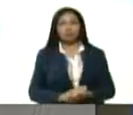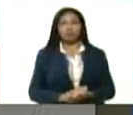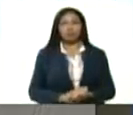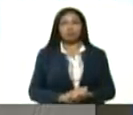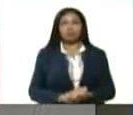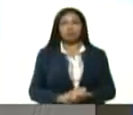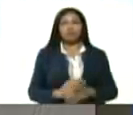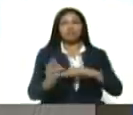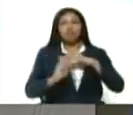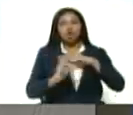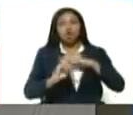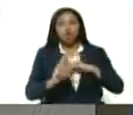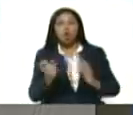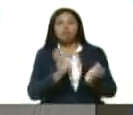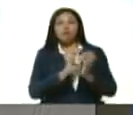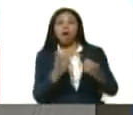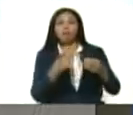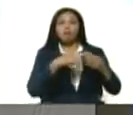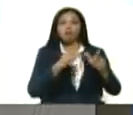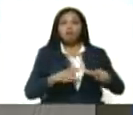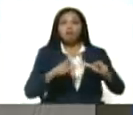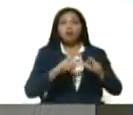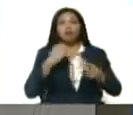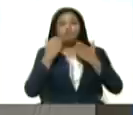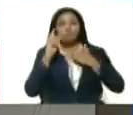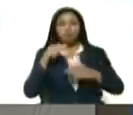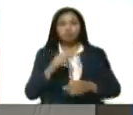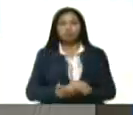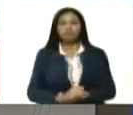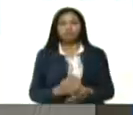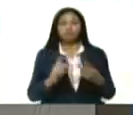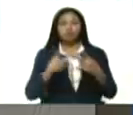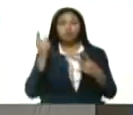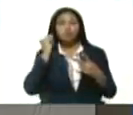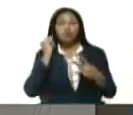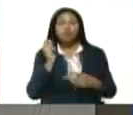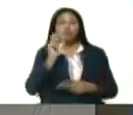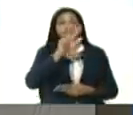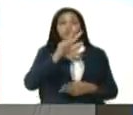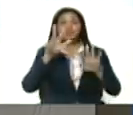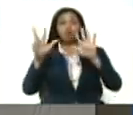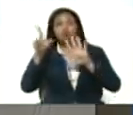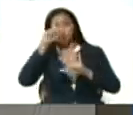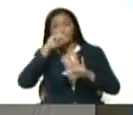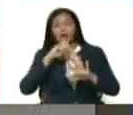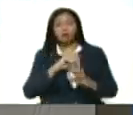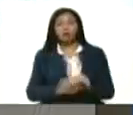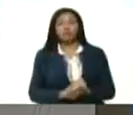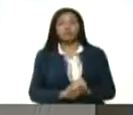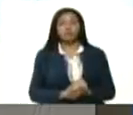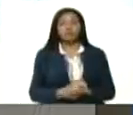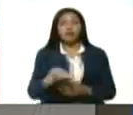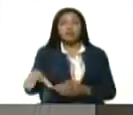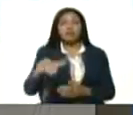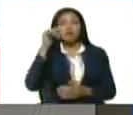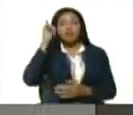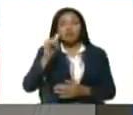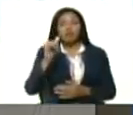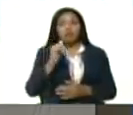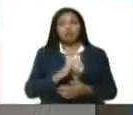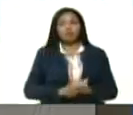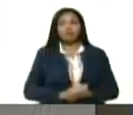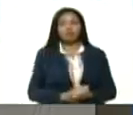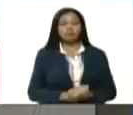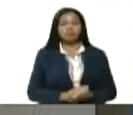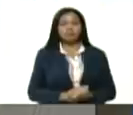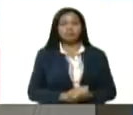de Los Roques. En segundo lugar, una femenina de 38 años de edad, del estado Yaracuy,